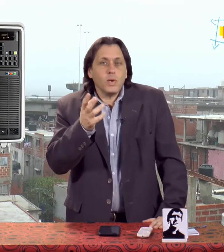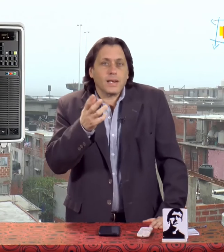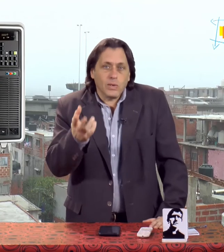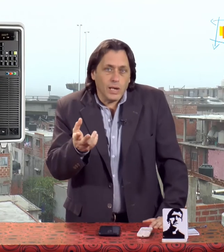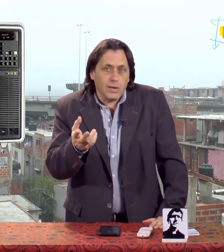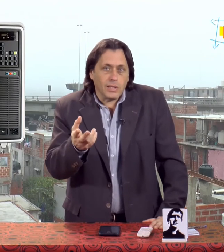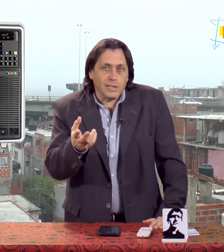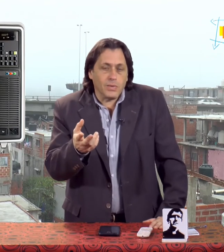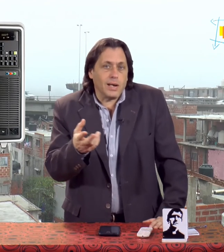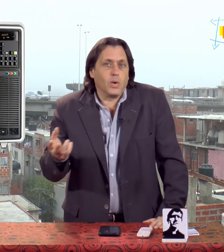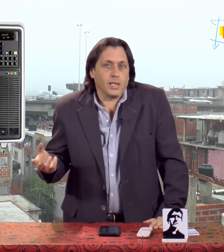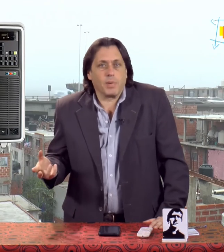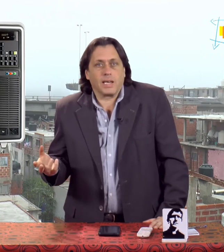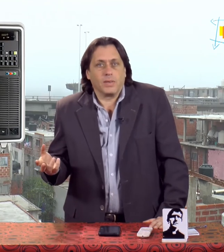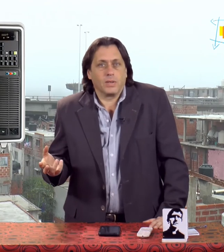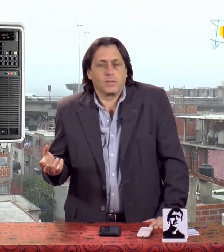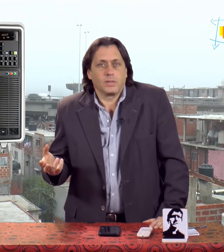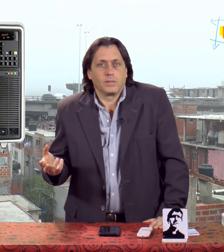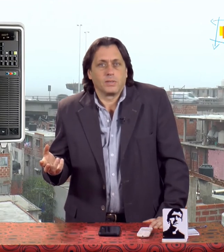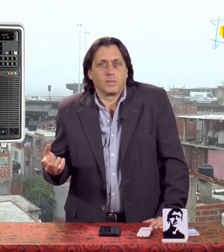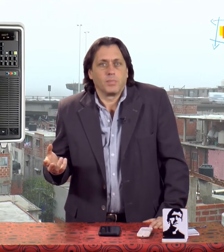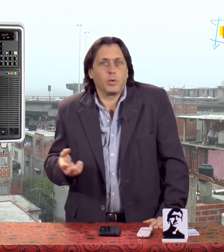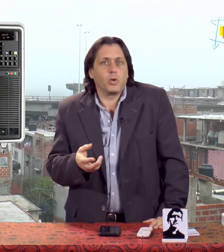es una ridiculez lo que estoy diciendo al lado de lo que está pasando, ¿no?